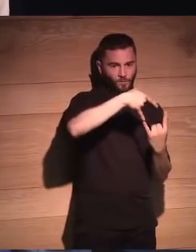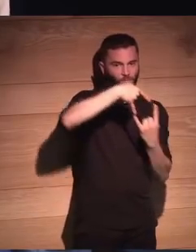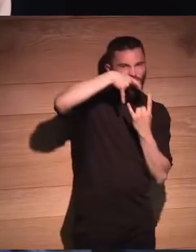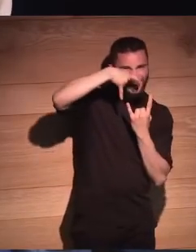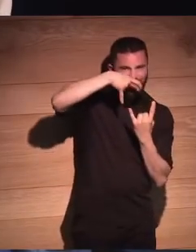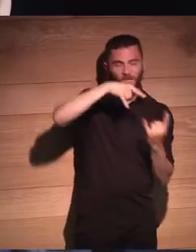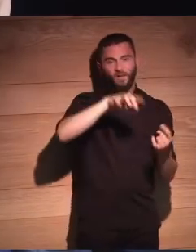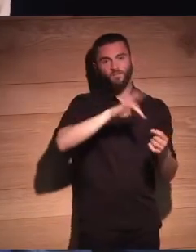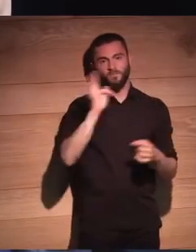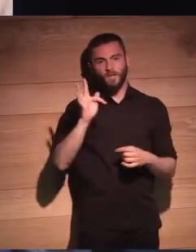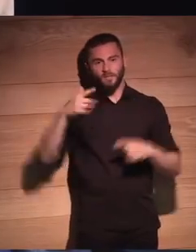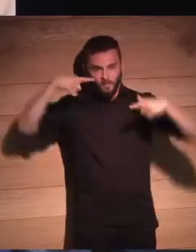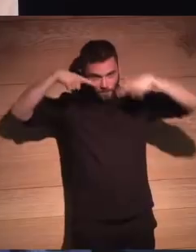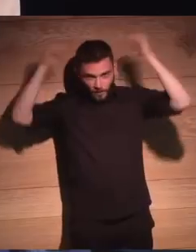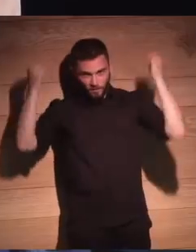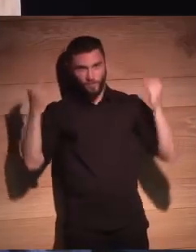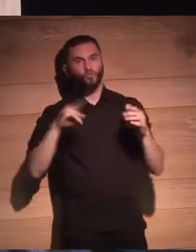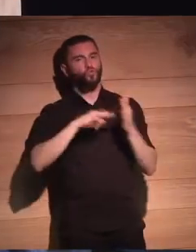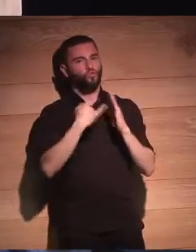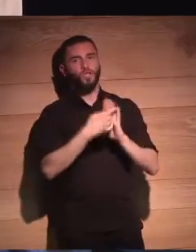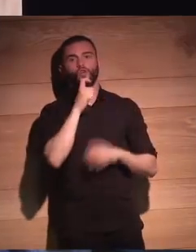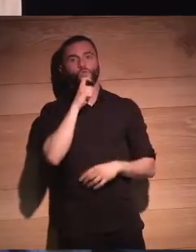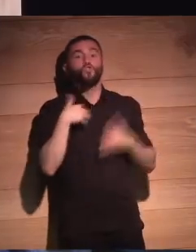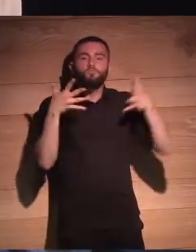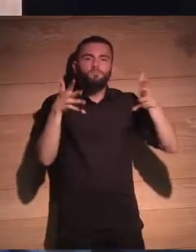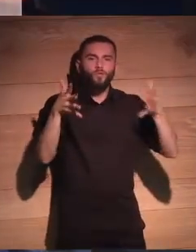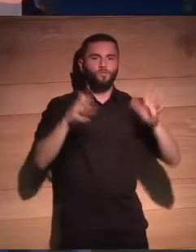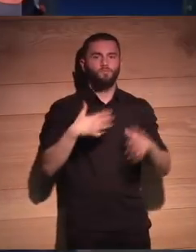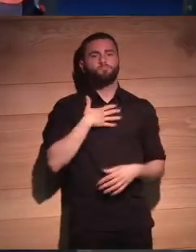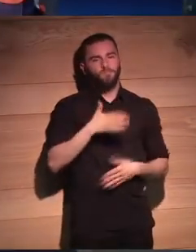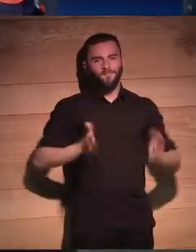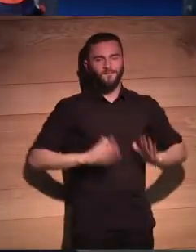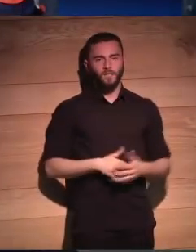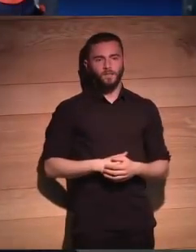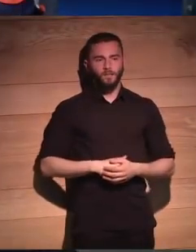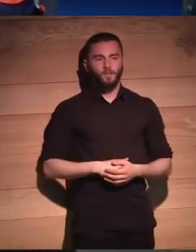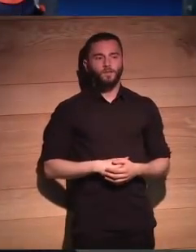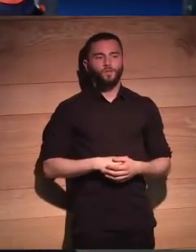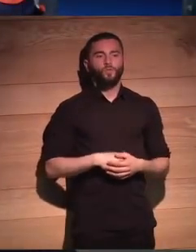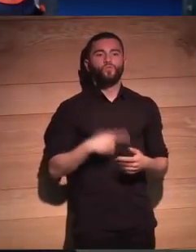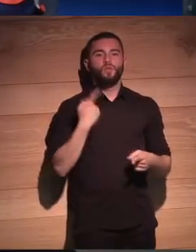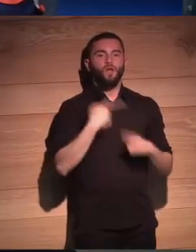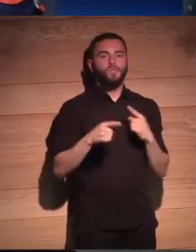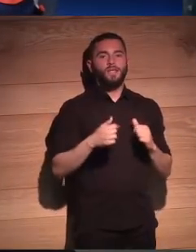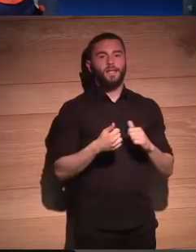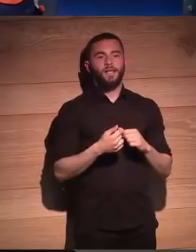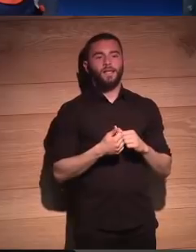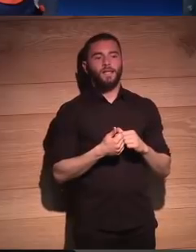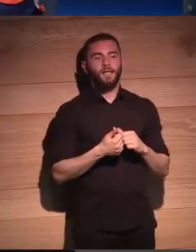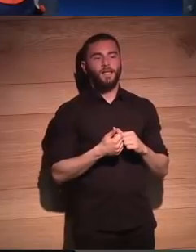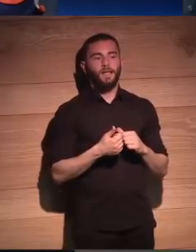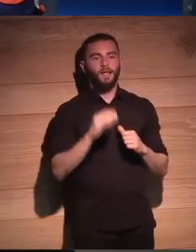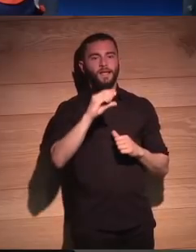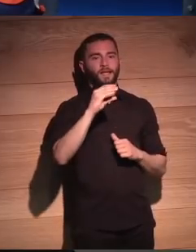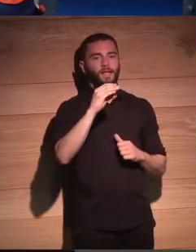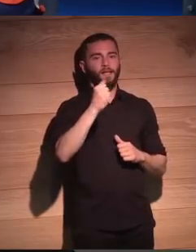parece maravilloso cómo resuelve eso, ¿no? Y ese lo recomiendo. Es que es prácticamente una cosa así, una cosa cainita, casi sobre cainita.